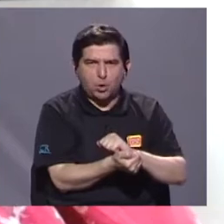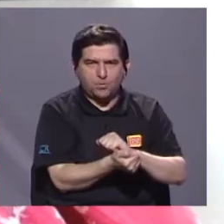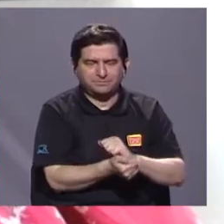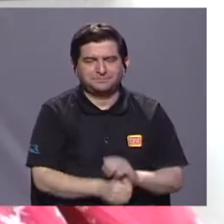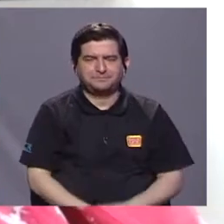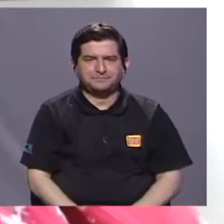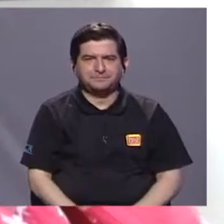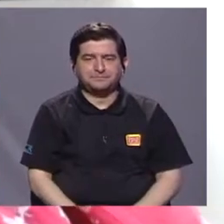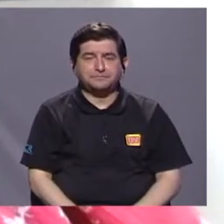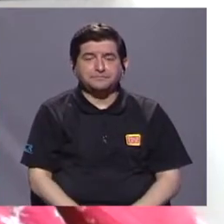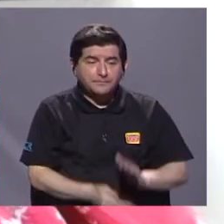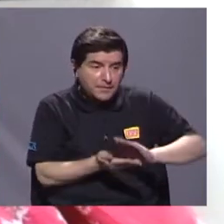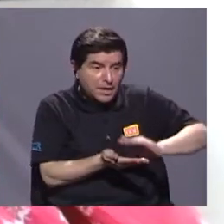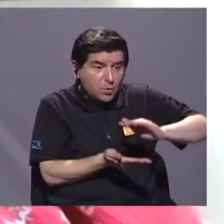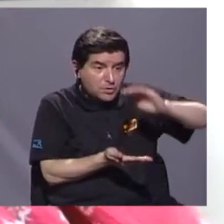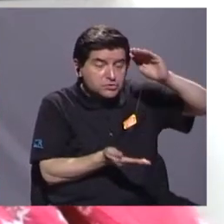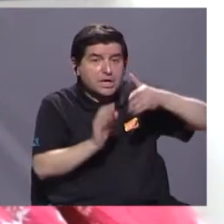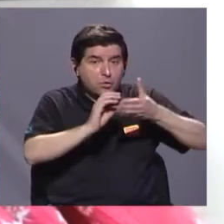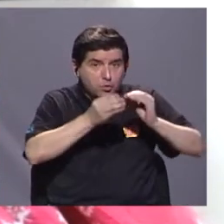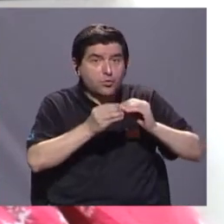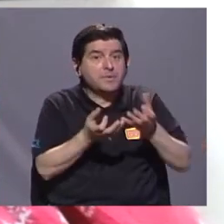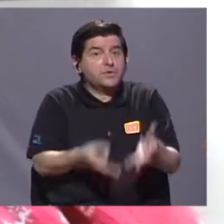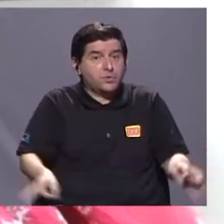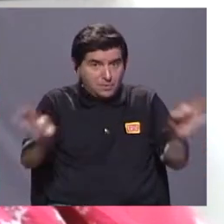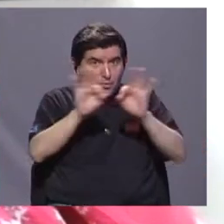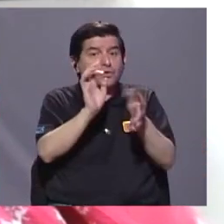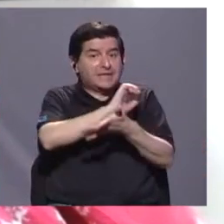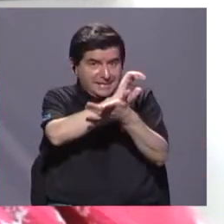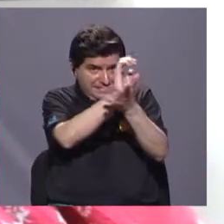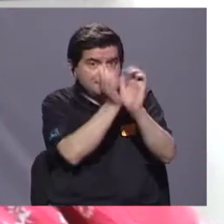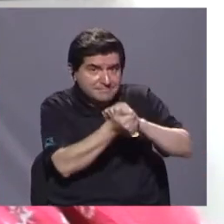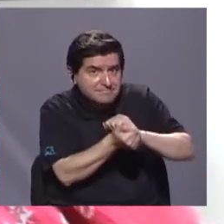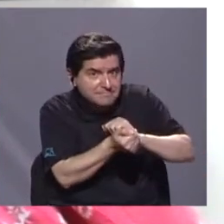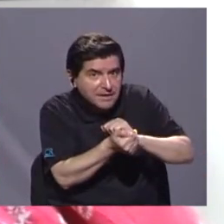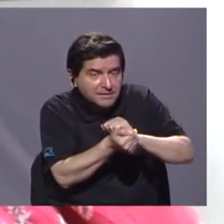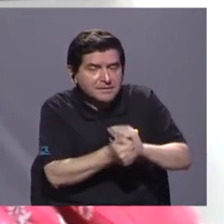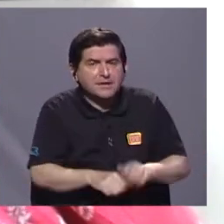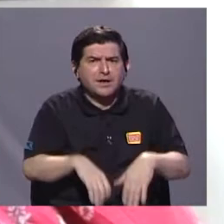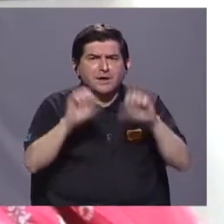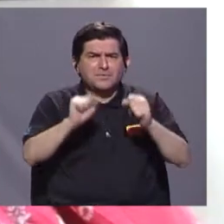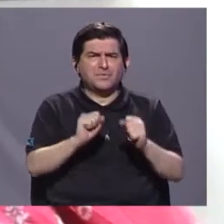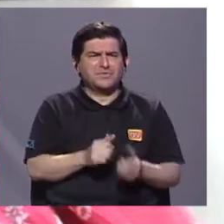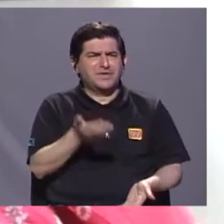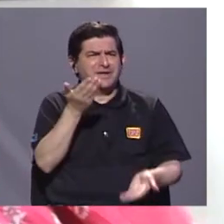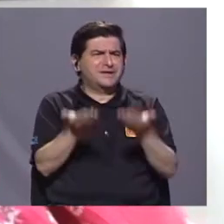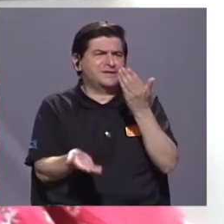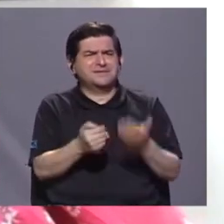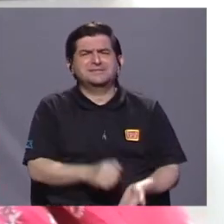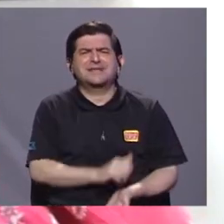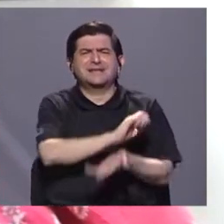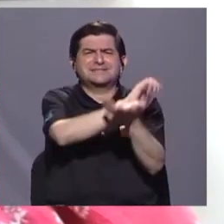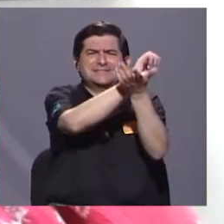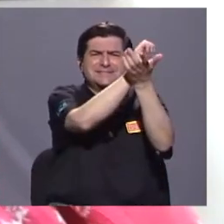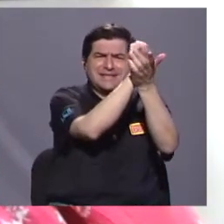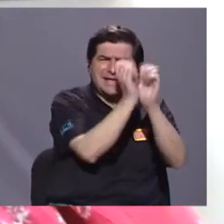cuando se acumulan suficientes mutaciones como para cambiar alguna